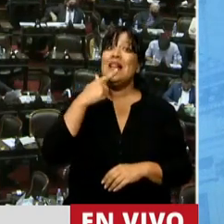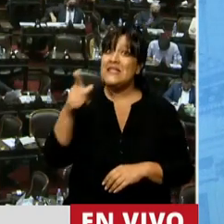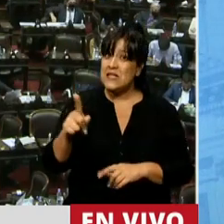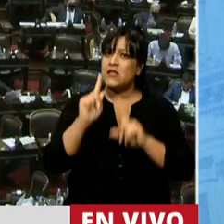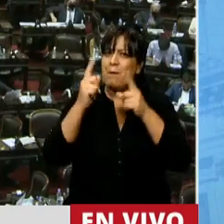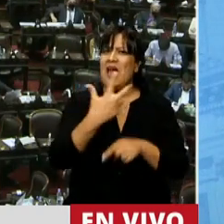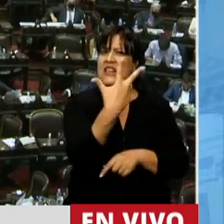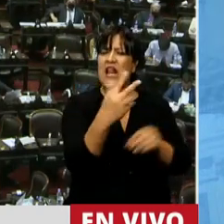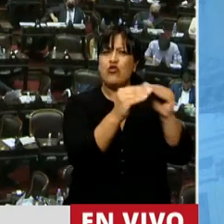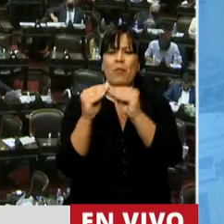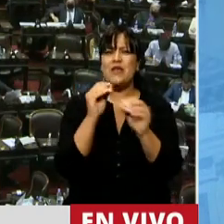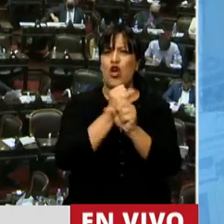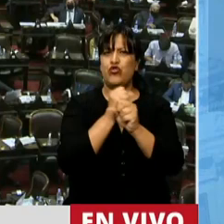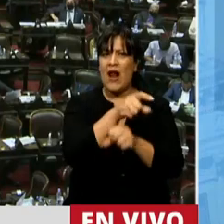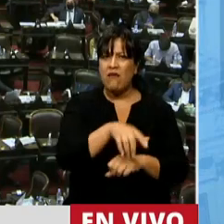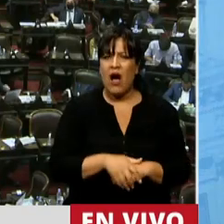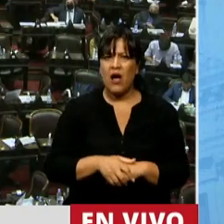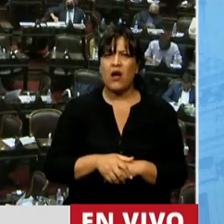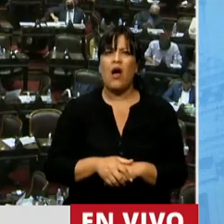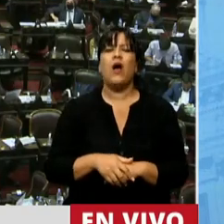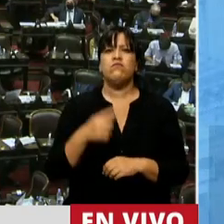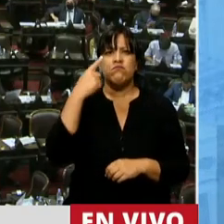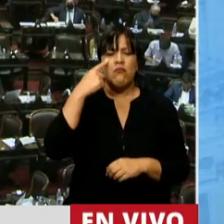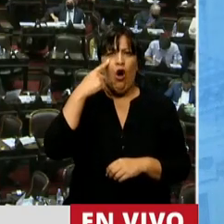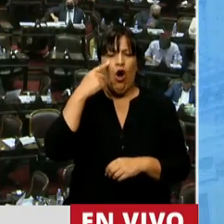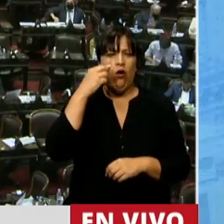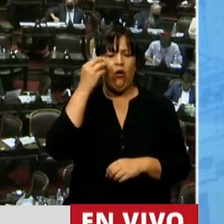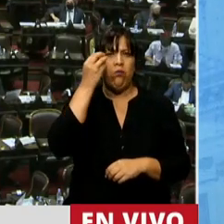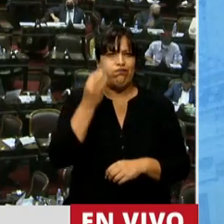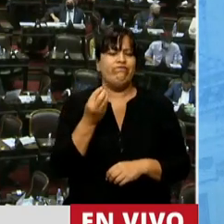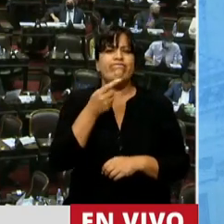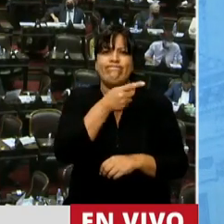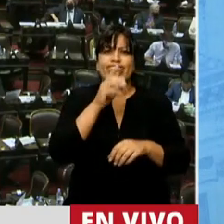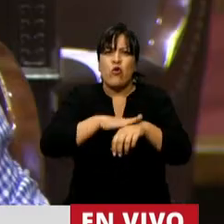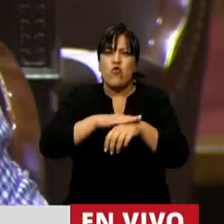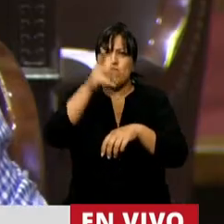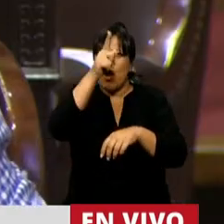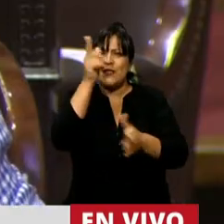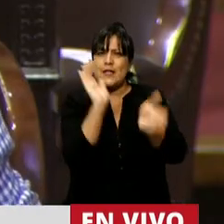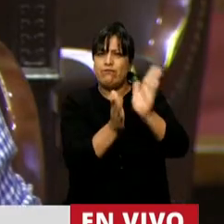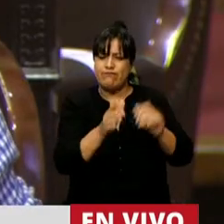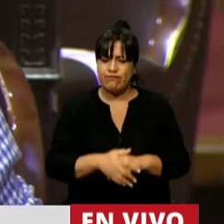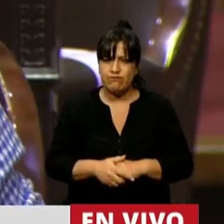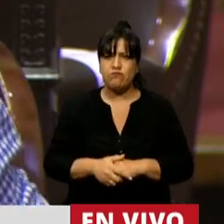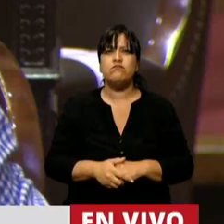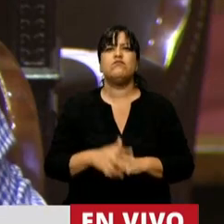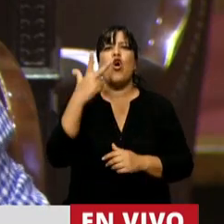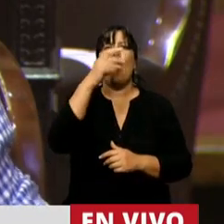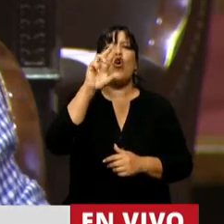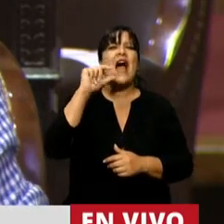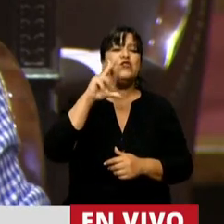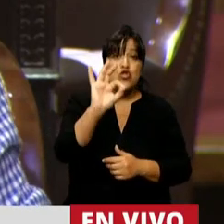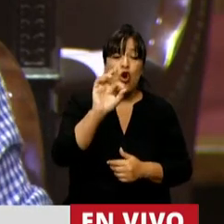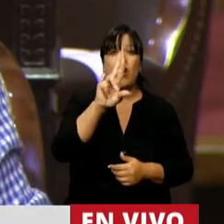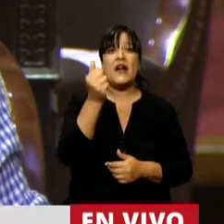tres compañeros trabajadores perdieron un ojo durante esa represión. El compañero Horacio